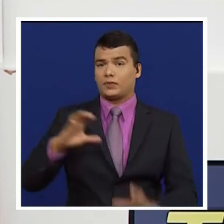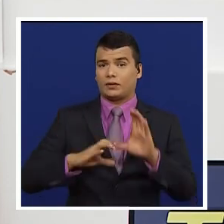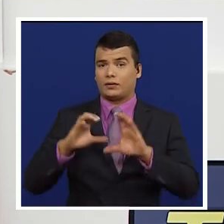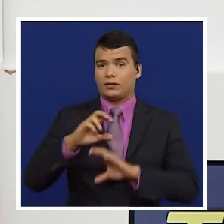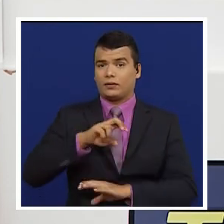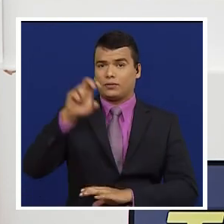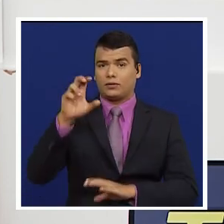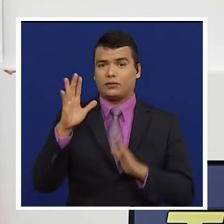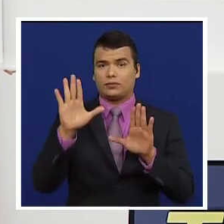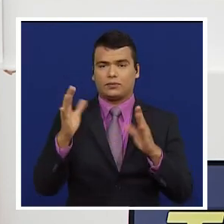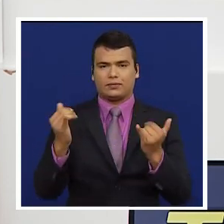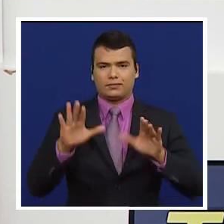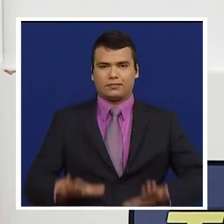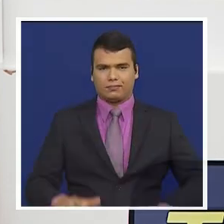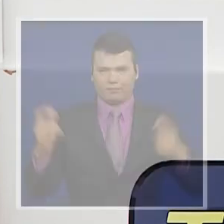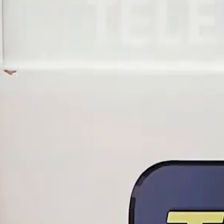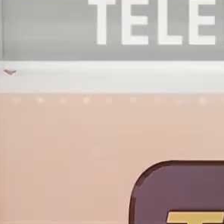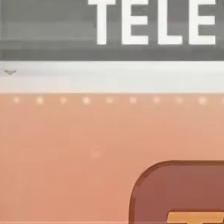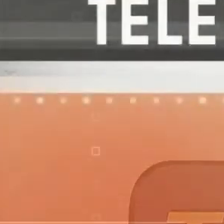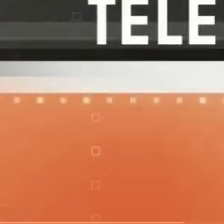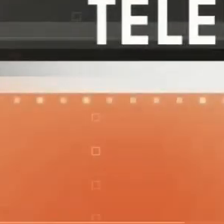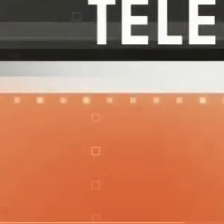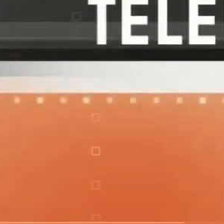a una pausa en Telepacífico Noticias.